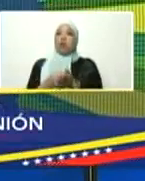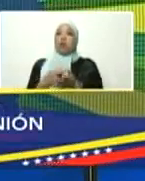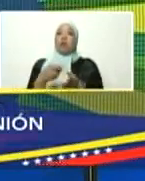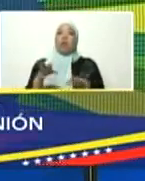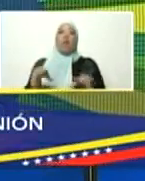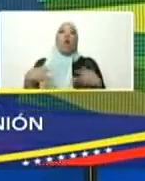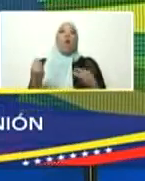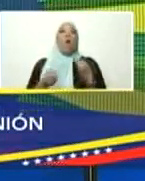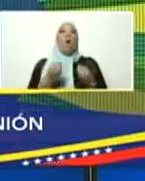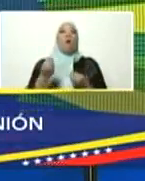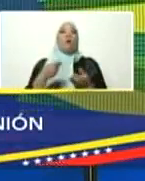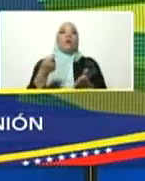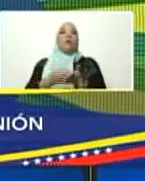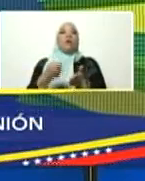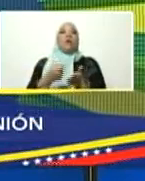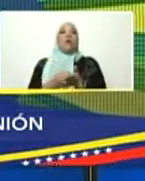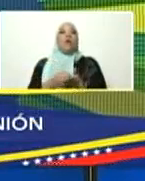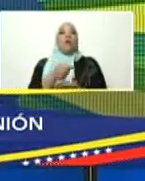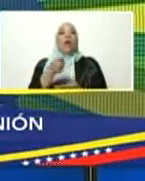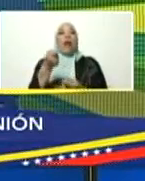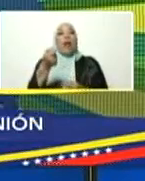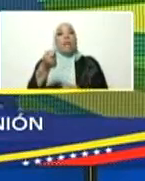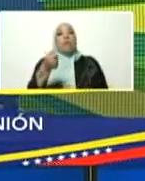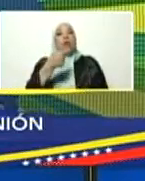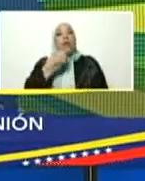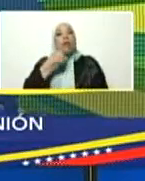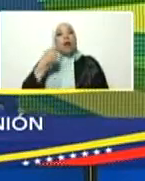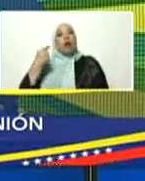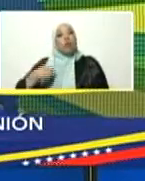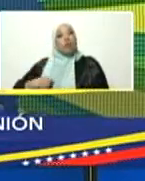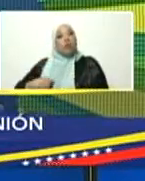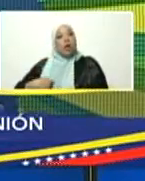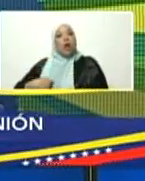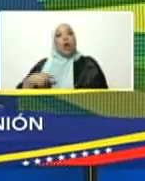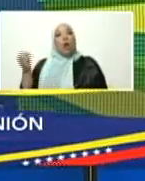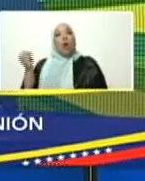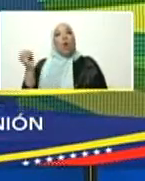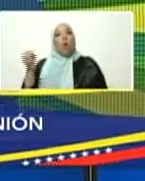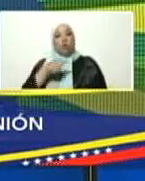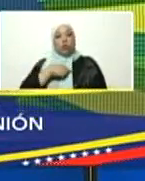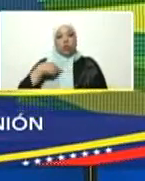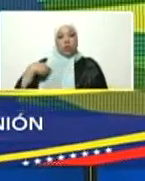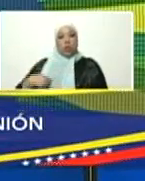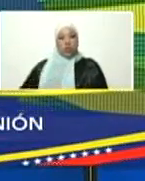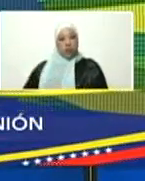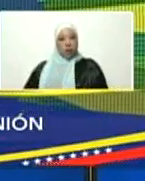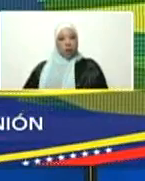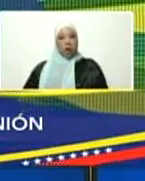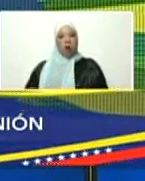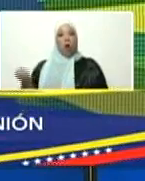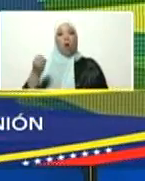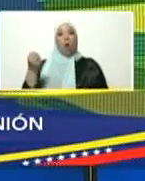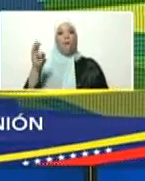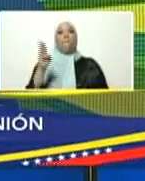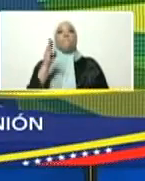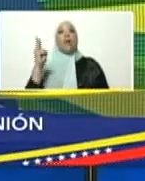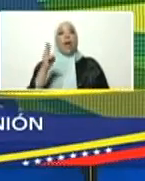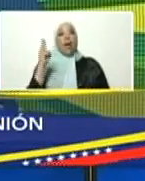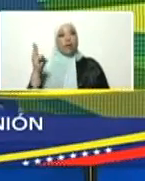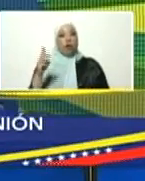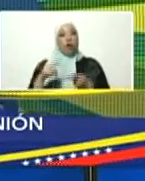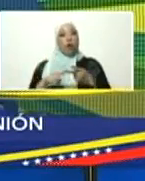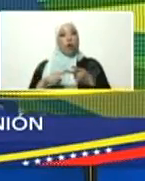pagar? ¿Yuanes? ¿Dólares? ¿Rublos? ¿Ethereum? ¿Bitcoin? ¿Petro?